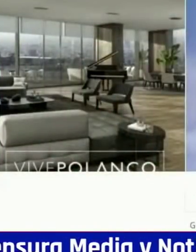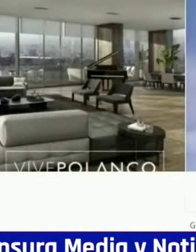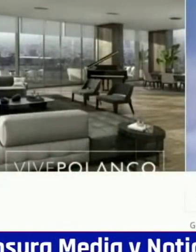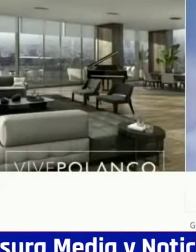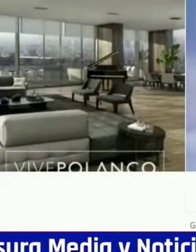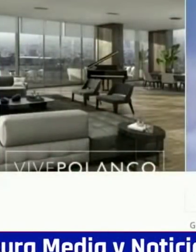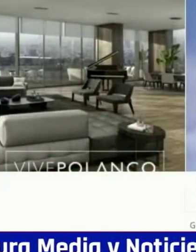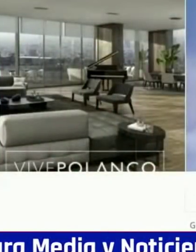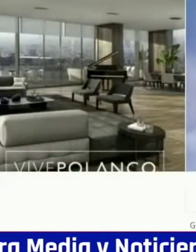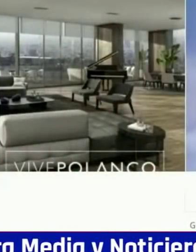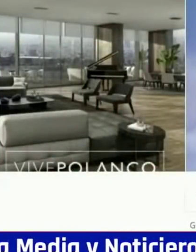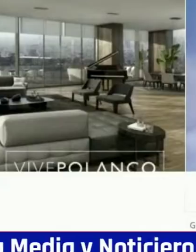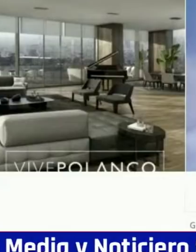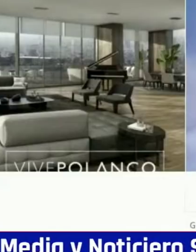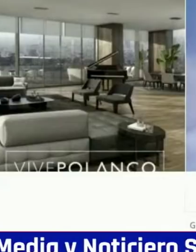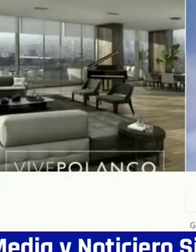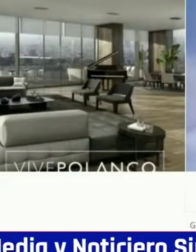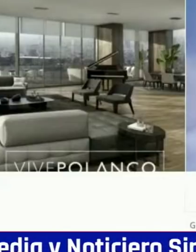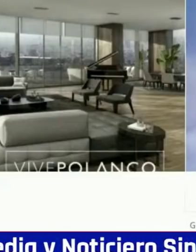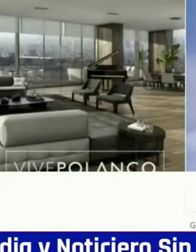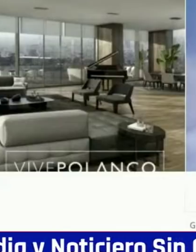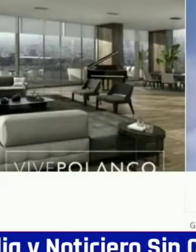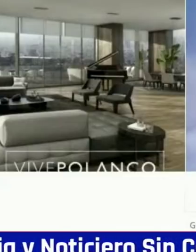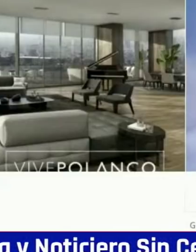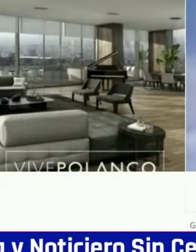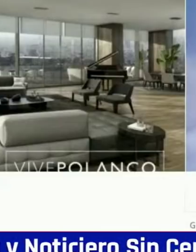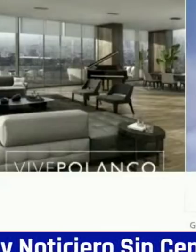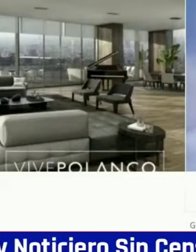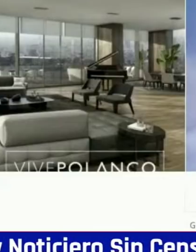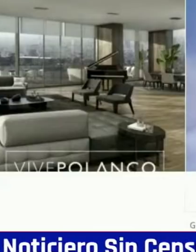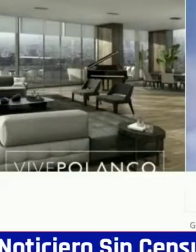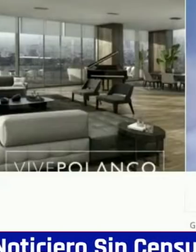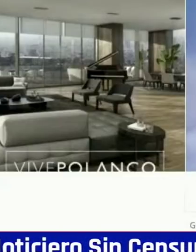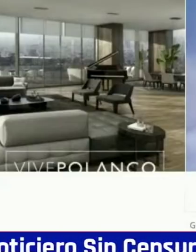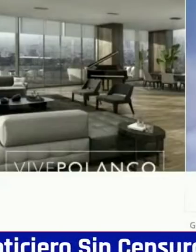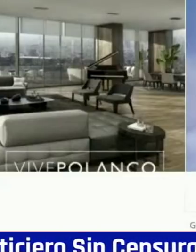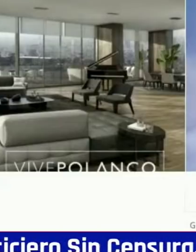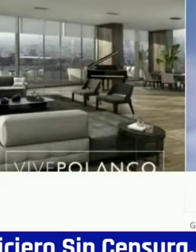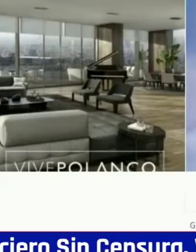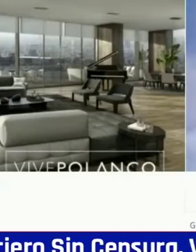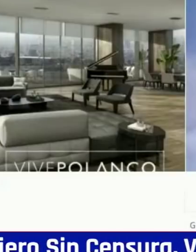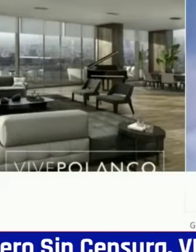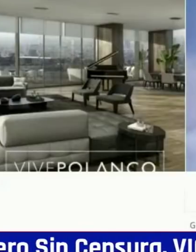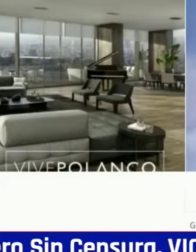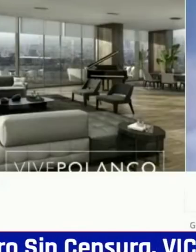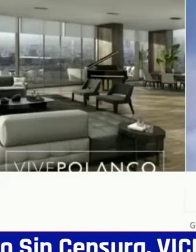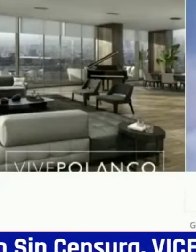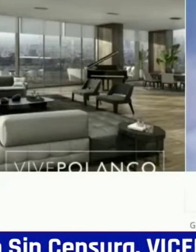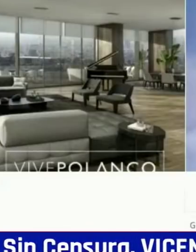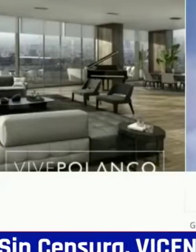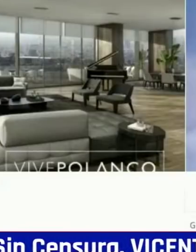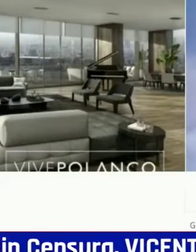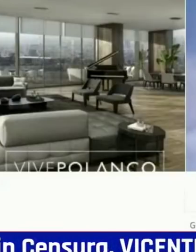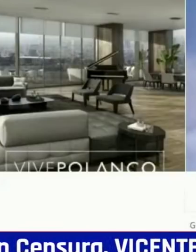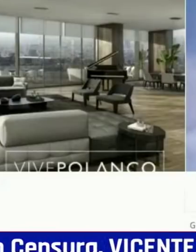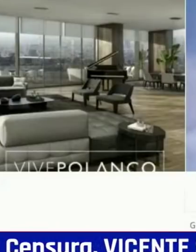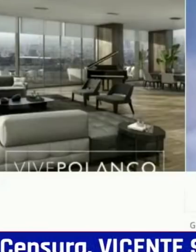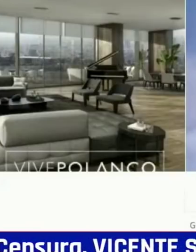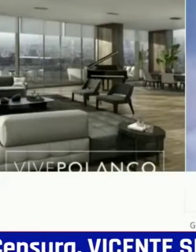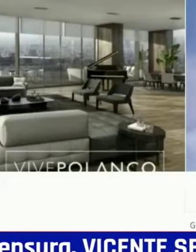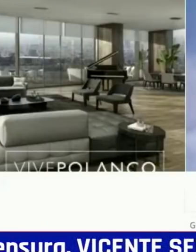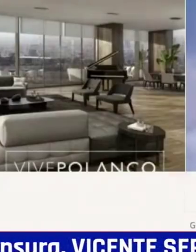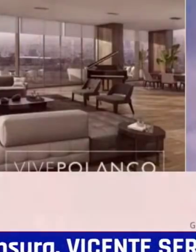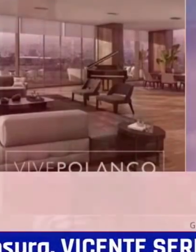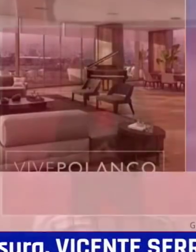buscador, en el Google Maps, y me encuentro con unas postales delirantes. Hay fotografías de